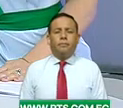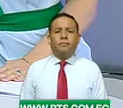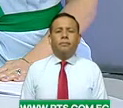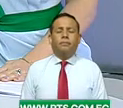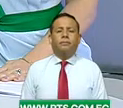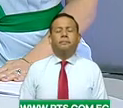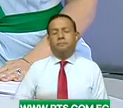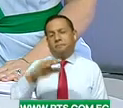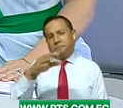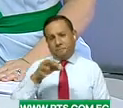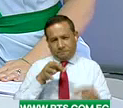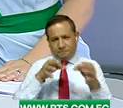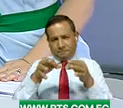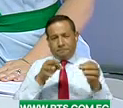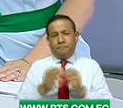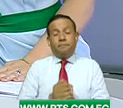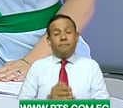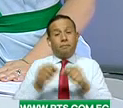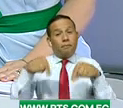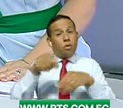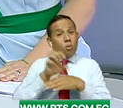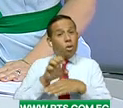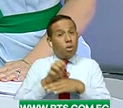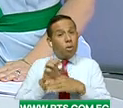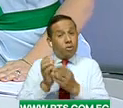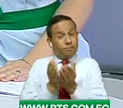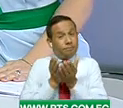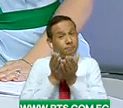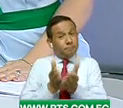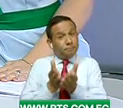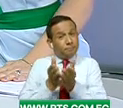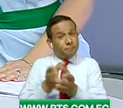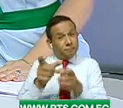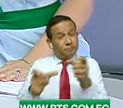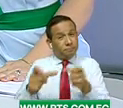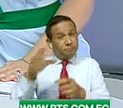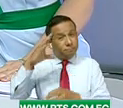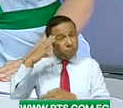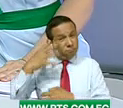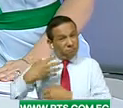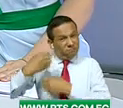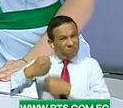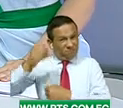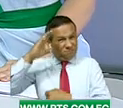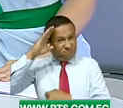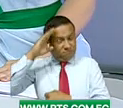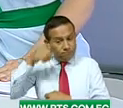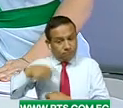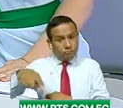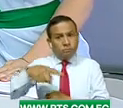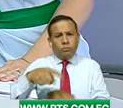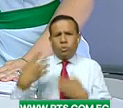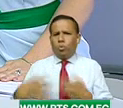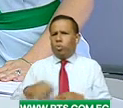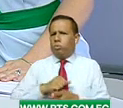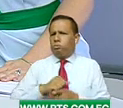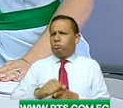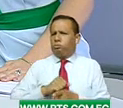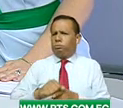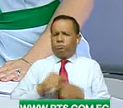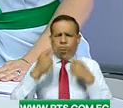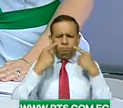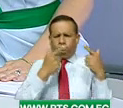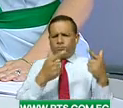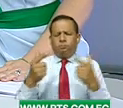Ahora les contamos que la Armada del Ecuador se entrena constantemente en buques de guerra en alta mar. Fuimos testigos de una simulación